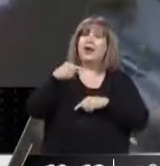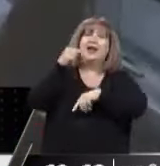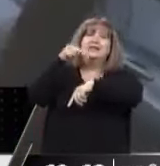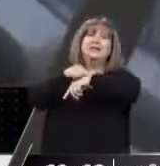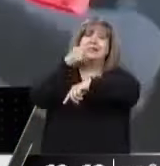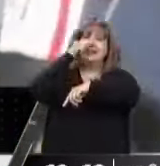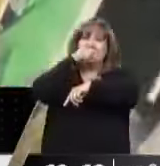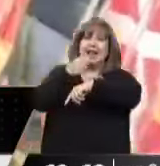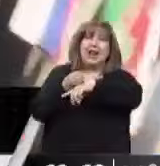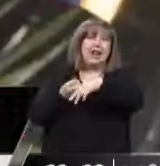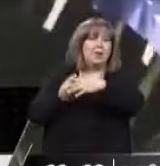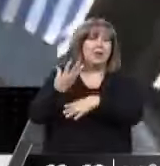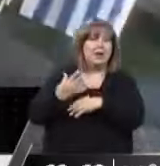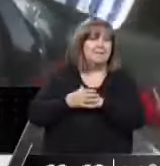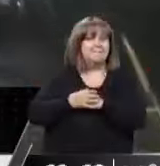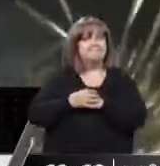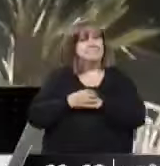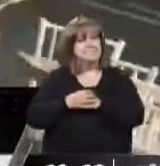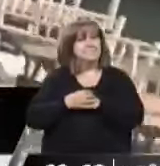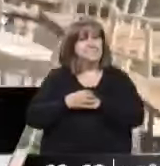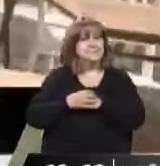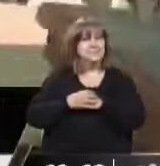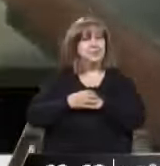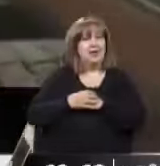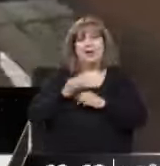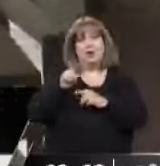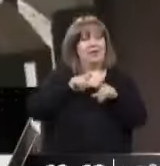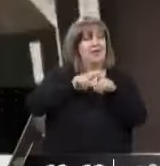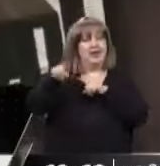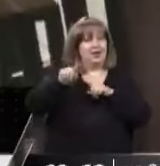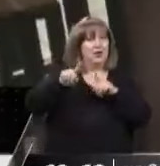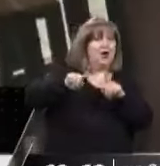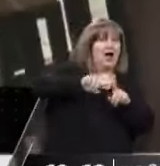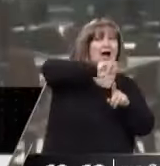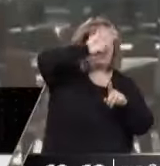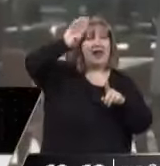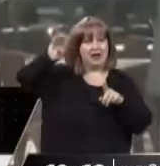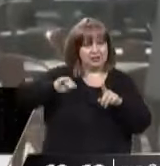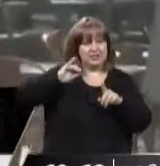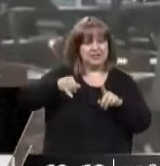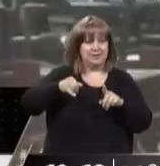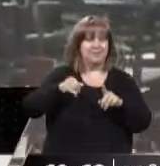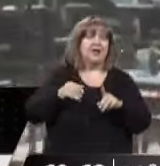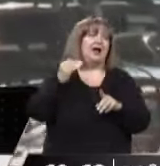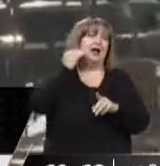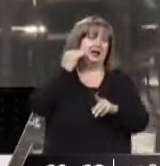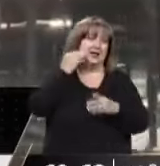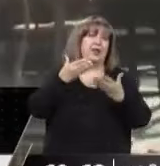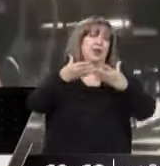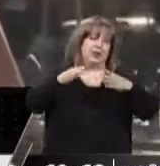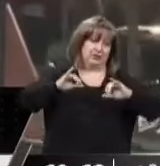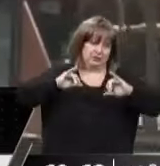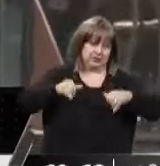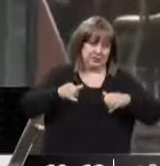por ejemplo. Y los que salen a las 7 supuestamente los van a pasar en la noche. Ah, bien. ¿Los demás días van a abrir ustedes para ofrecer